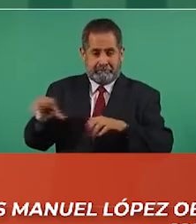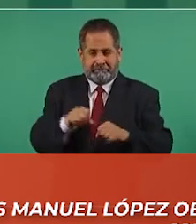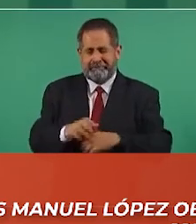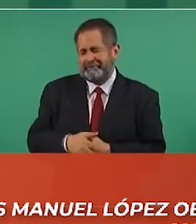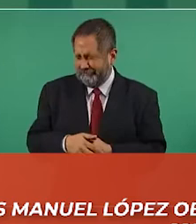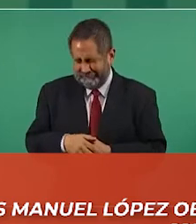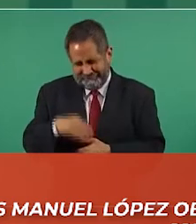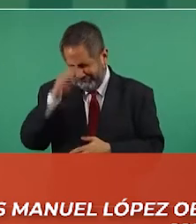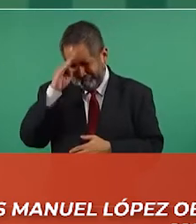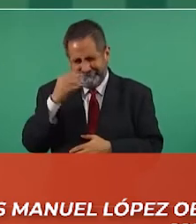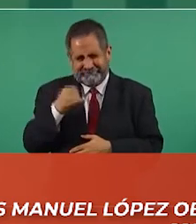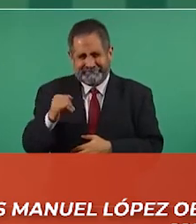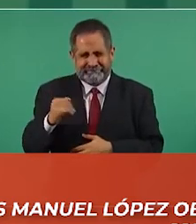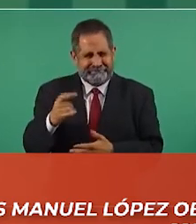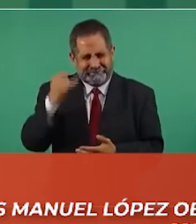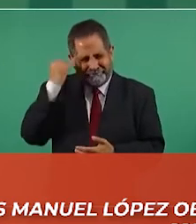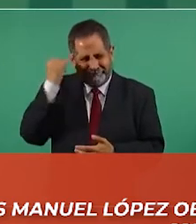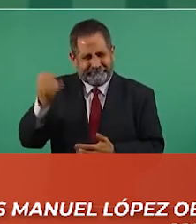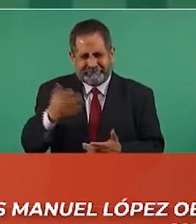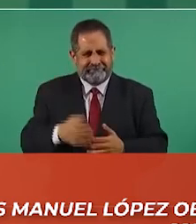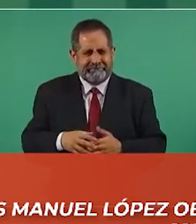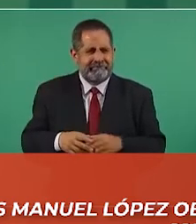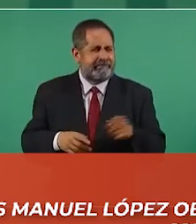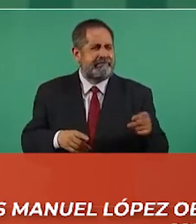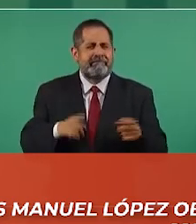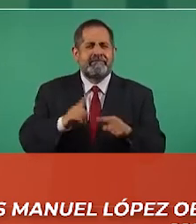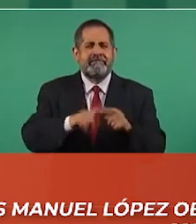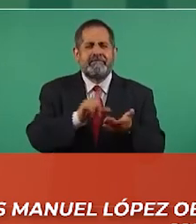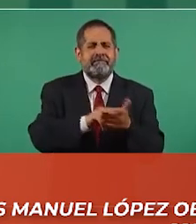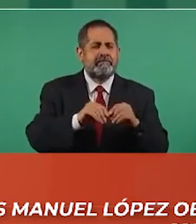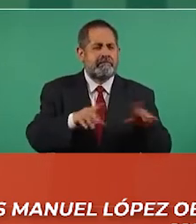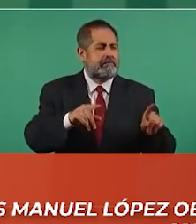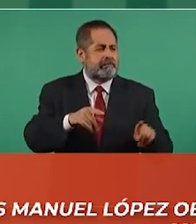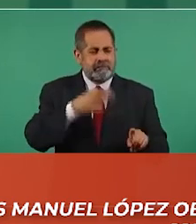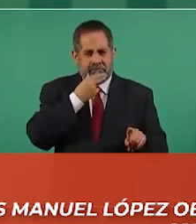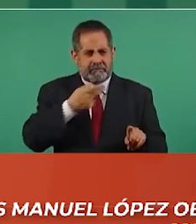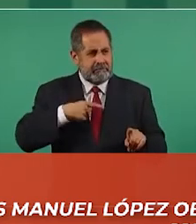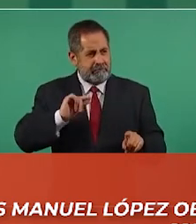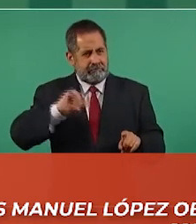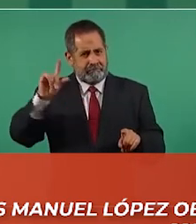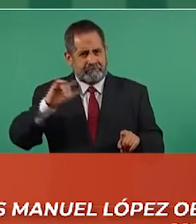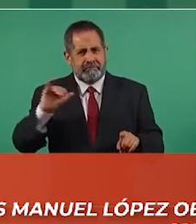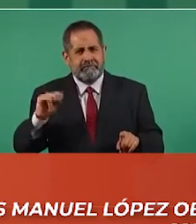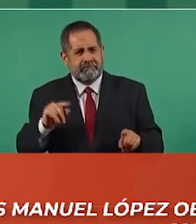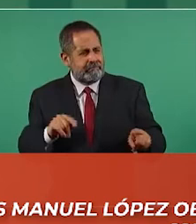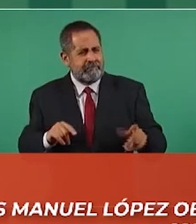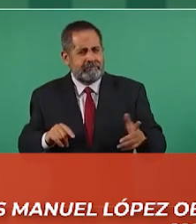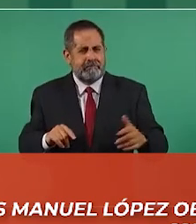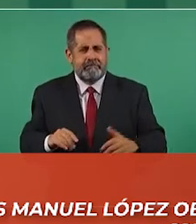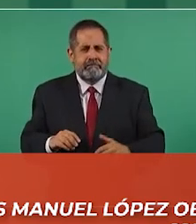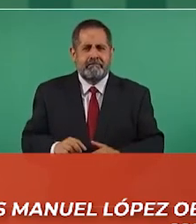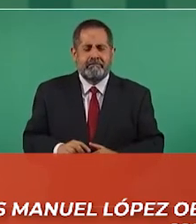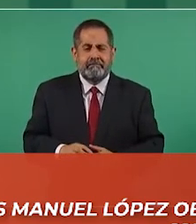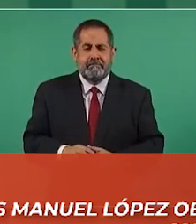Imagínense eso. ¿Y el que lo puso es famoso o no?